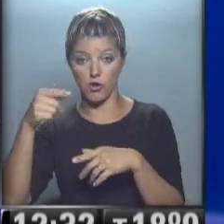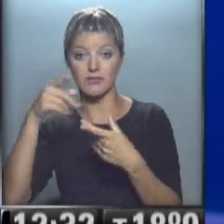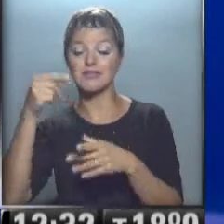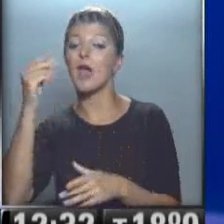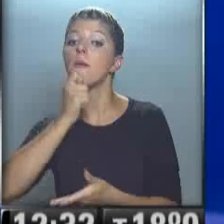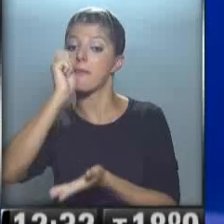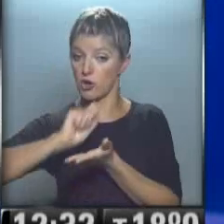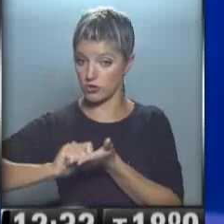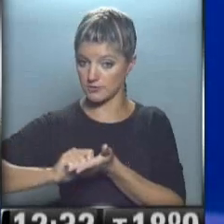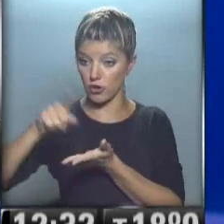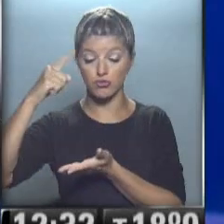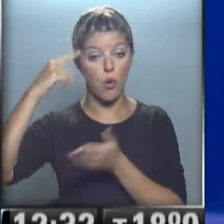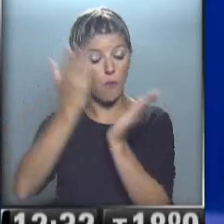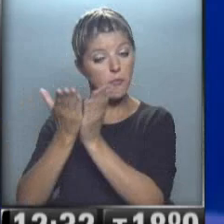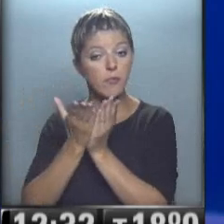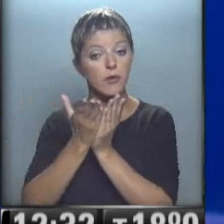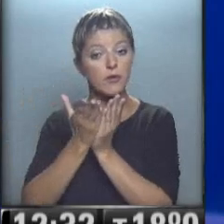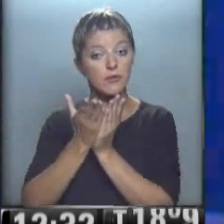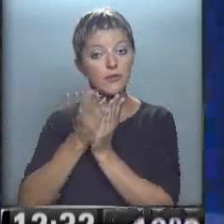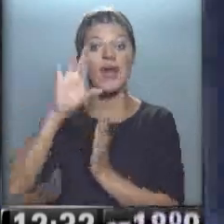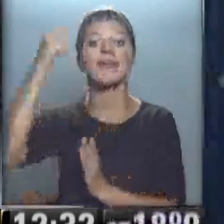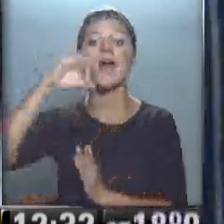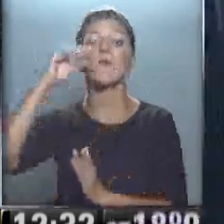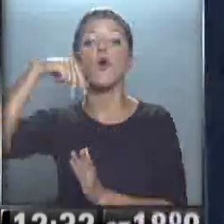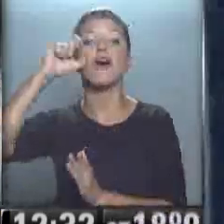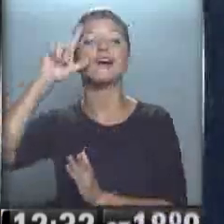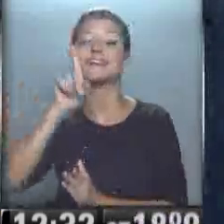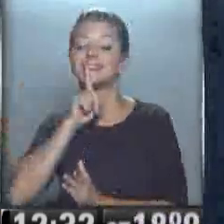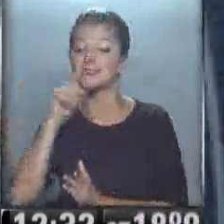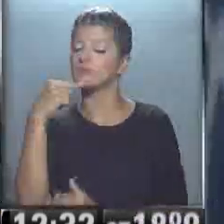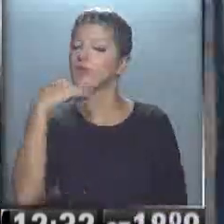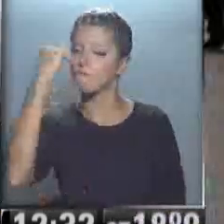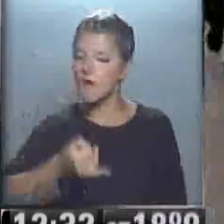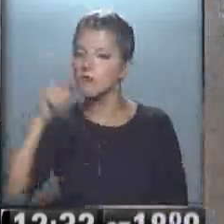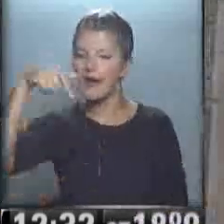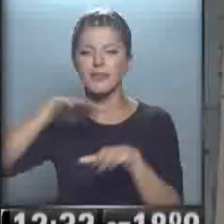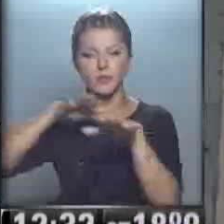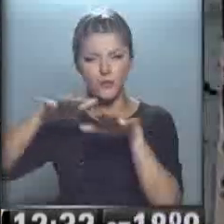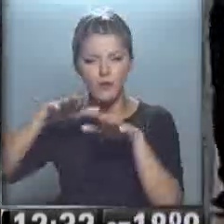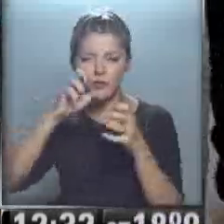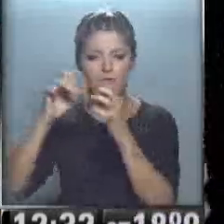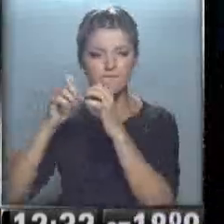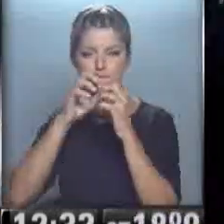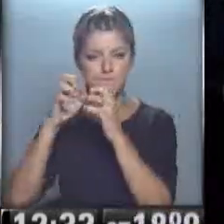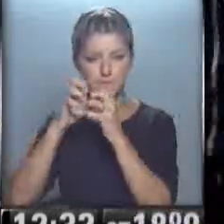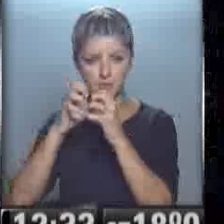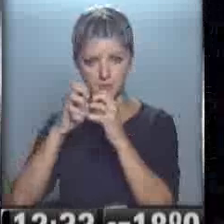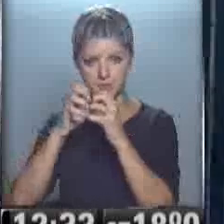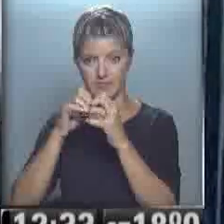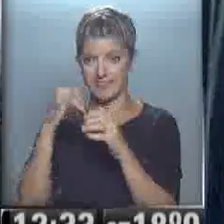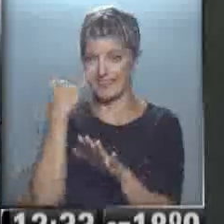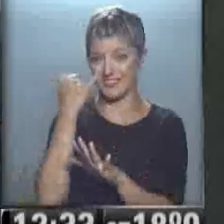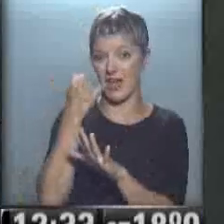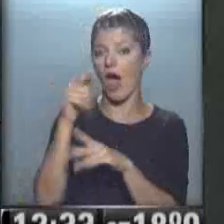periodista y especialista en comunicación Ignacio ramonet quien afirma que esa modalidad de desestabilización que ya no